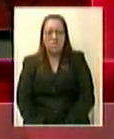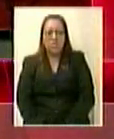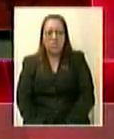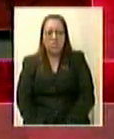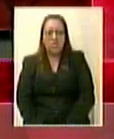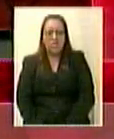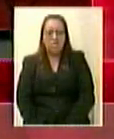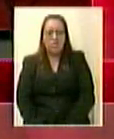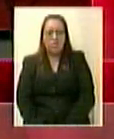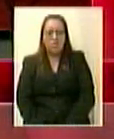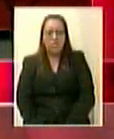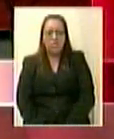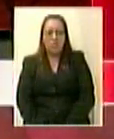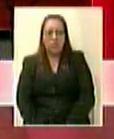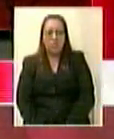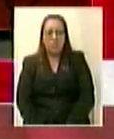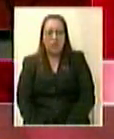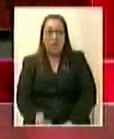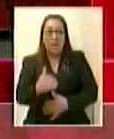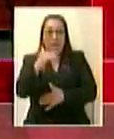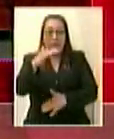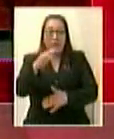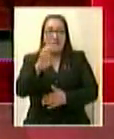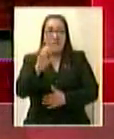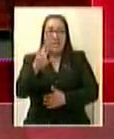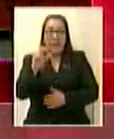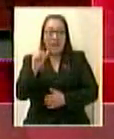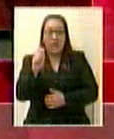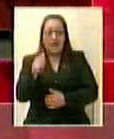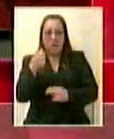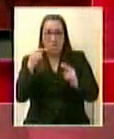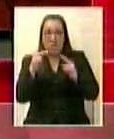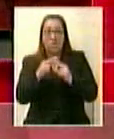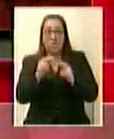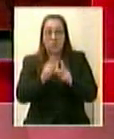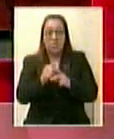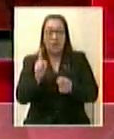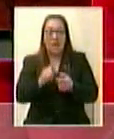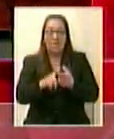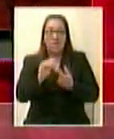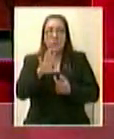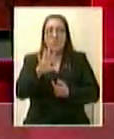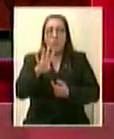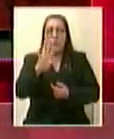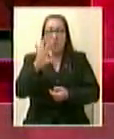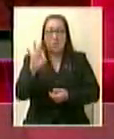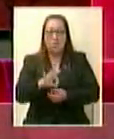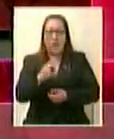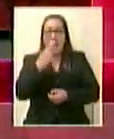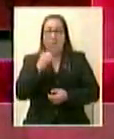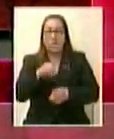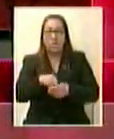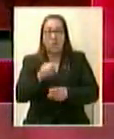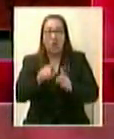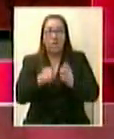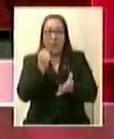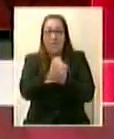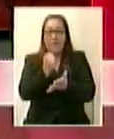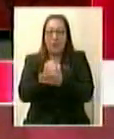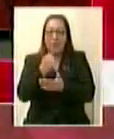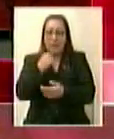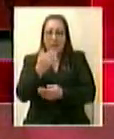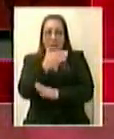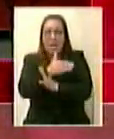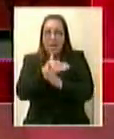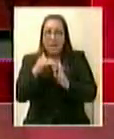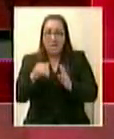imagínense ustedes el pote o la caja de cereal, casi el, porque hemos encontrado hasta 54% de azúcar en algunas marcas. O sea, la